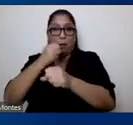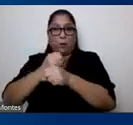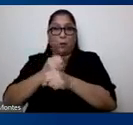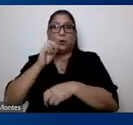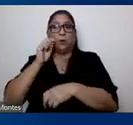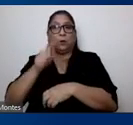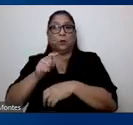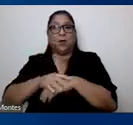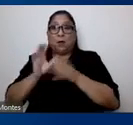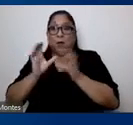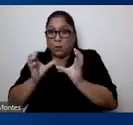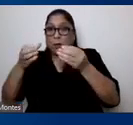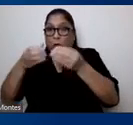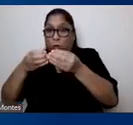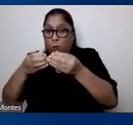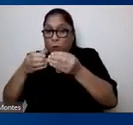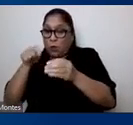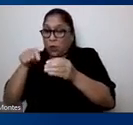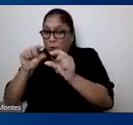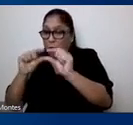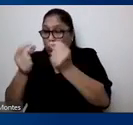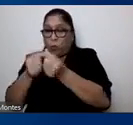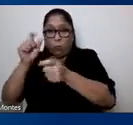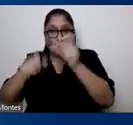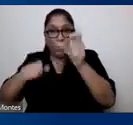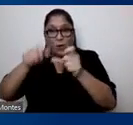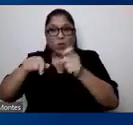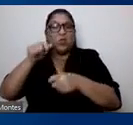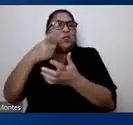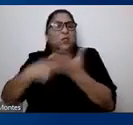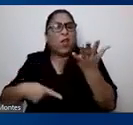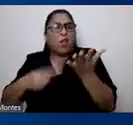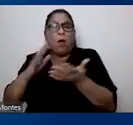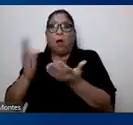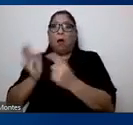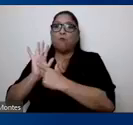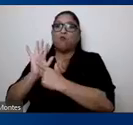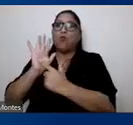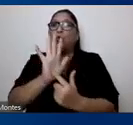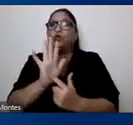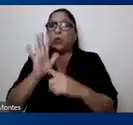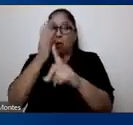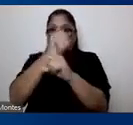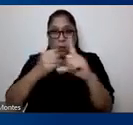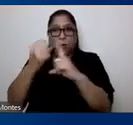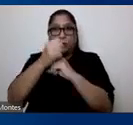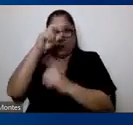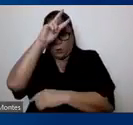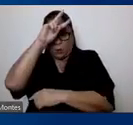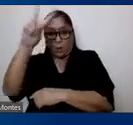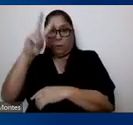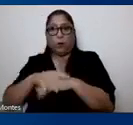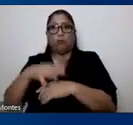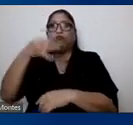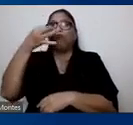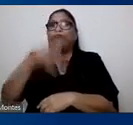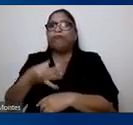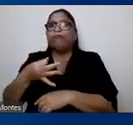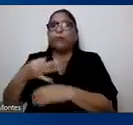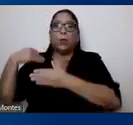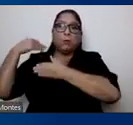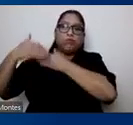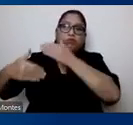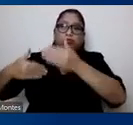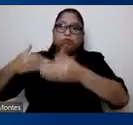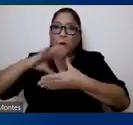intervención de esta comisión fue exponer a la sociedad peruana la realidad histórica, la búsqueda